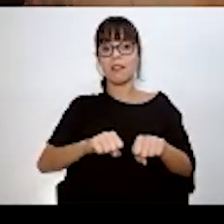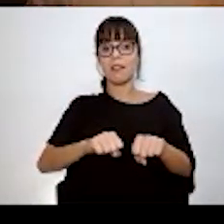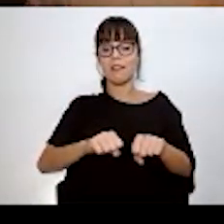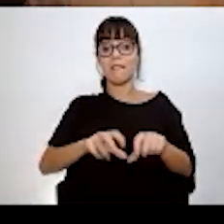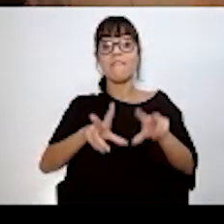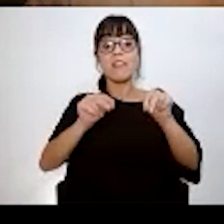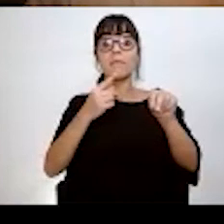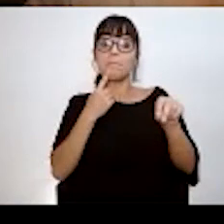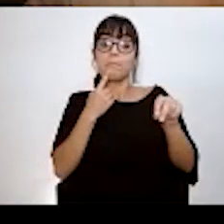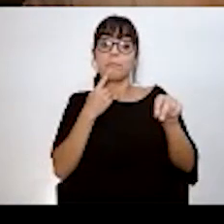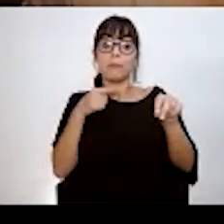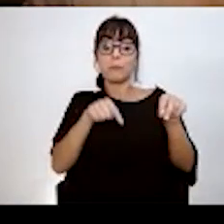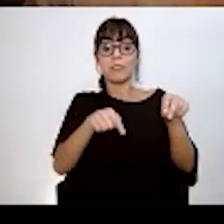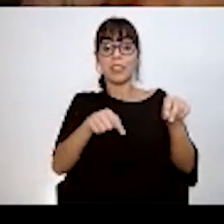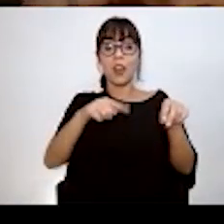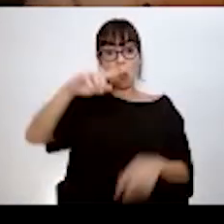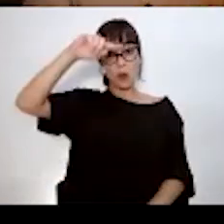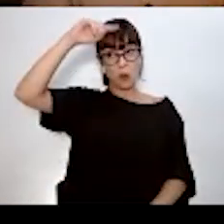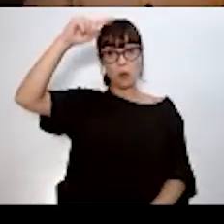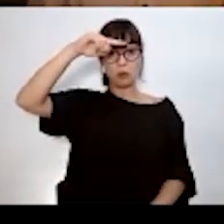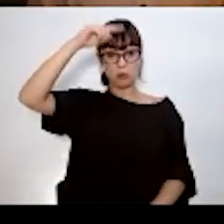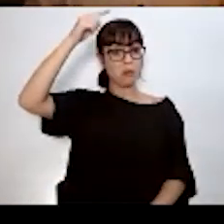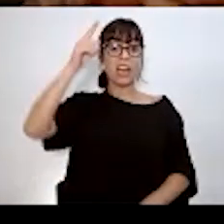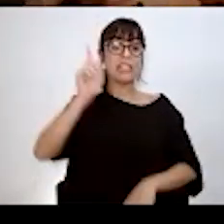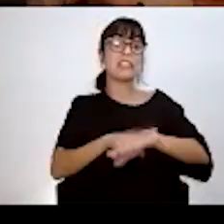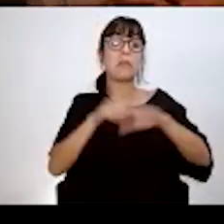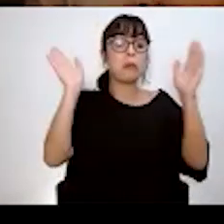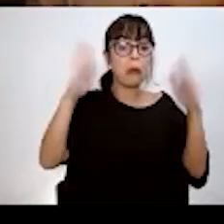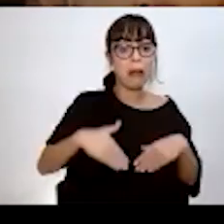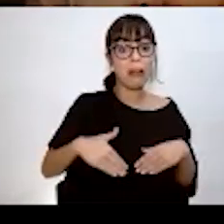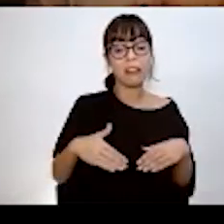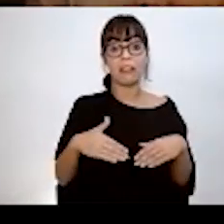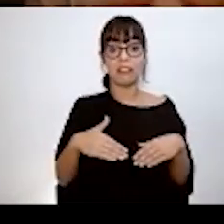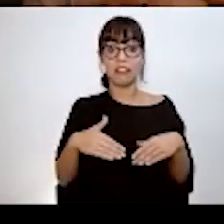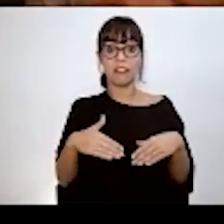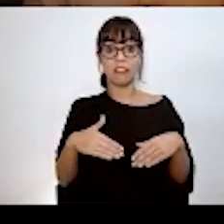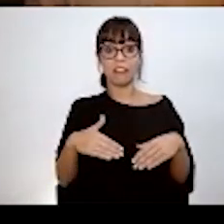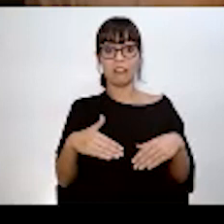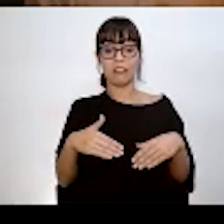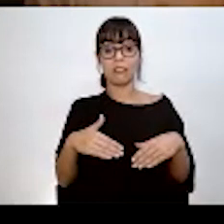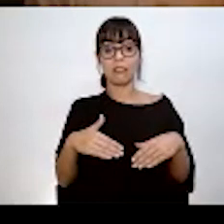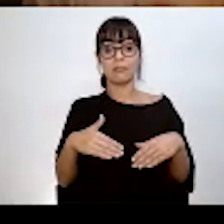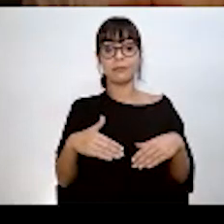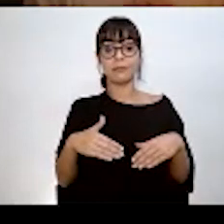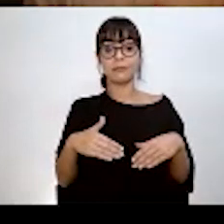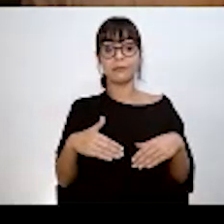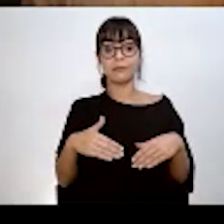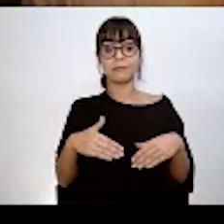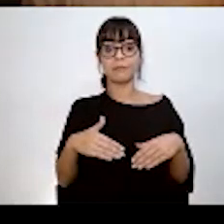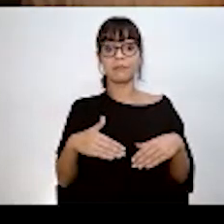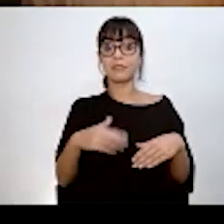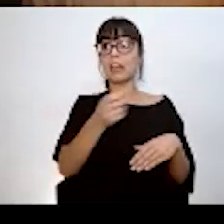de manifestaciones culturales que no tiene un tiempo, que no tiene ningún elemento que les haga comparables a